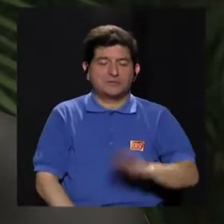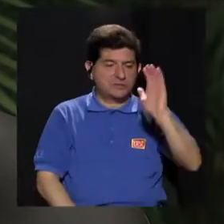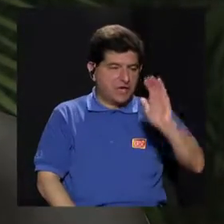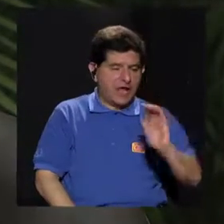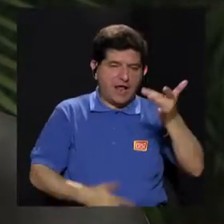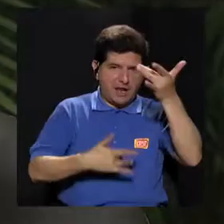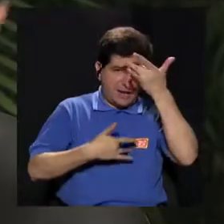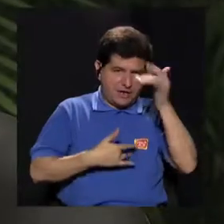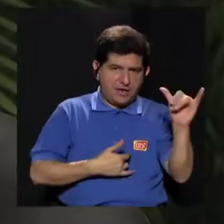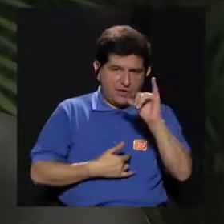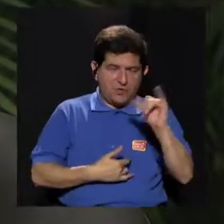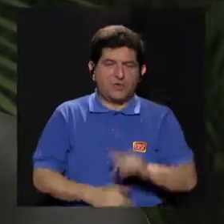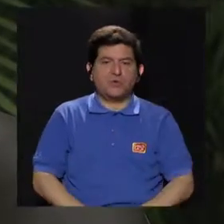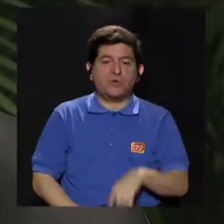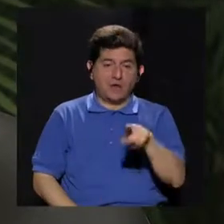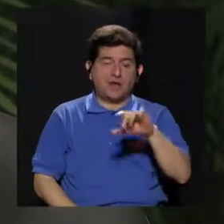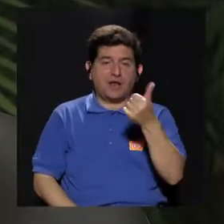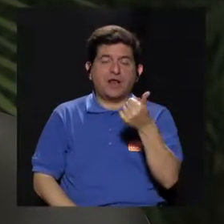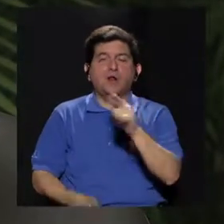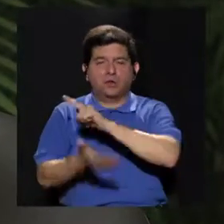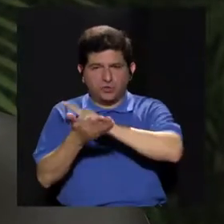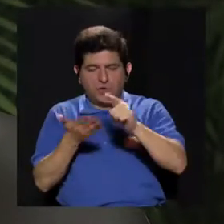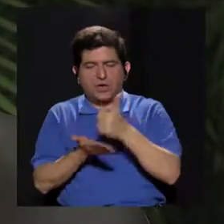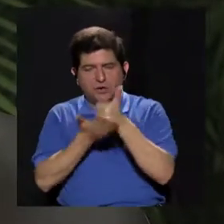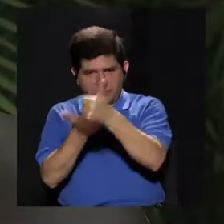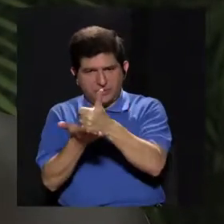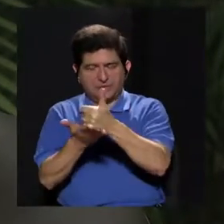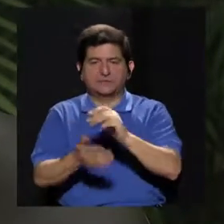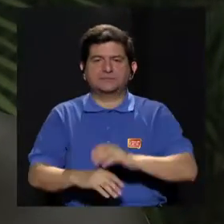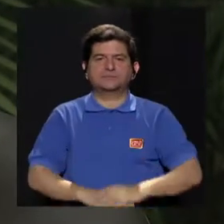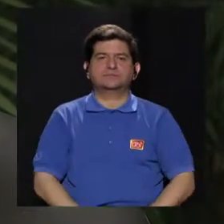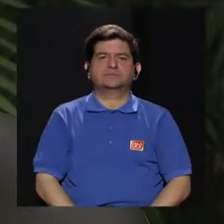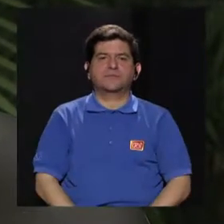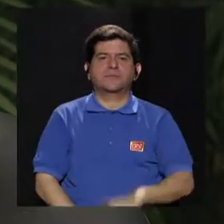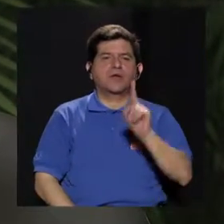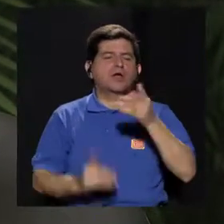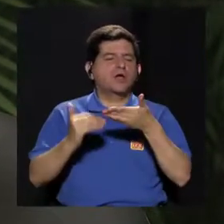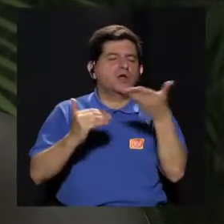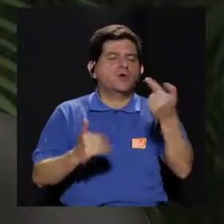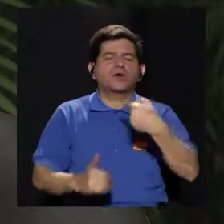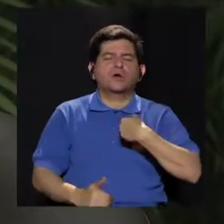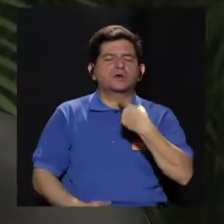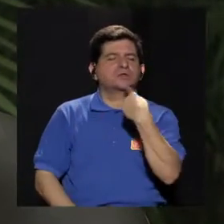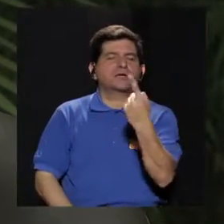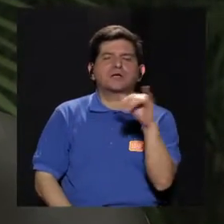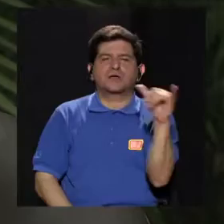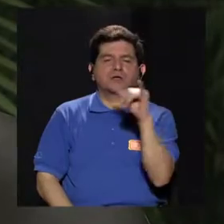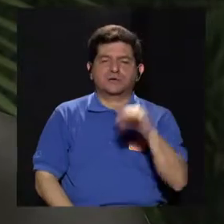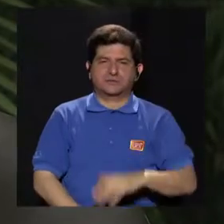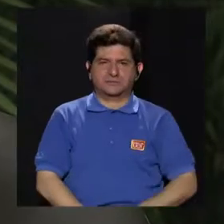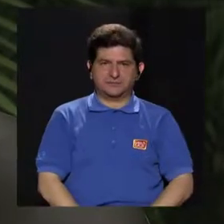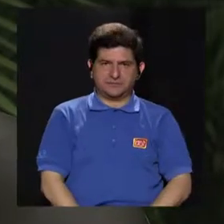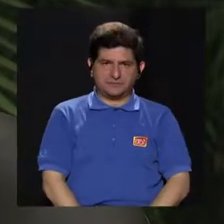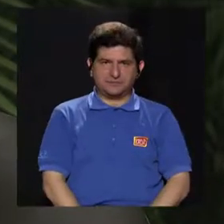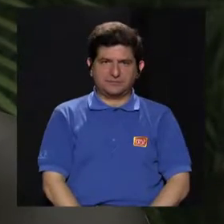al enfermito como el que hace el aseo, ¿verdad? Y una cosa que quiero